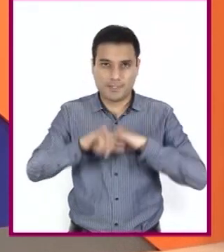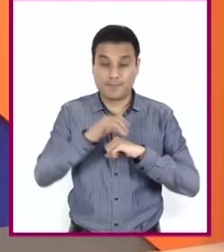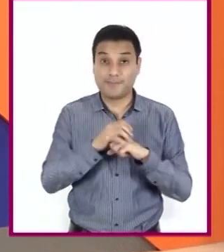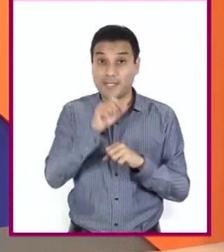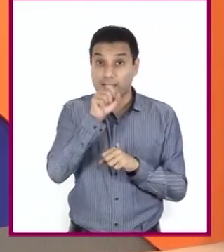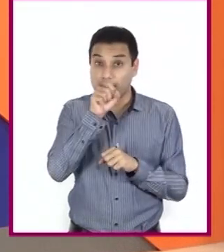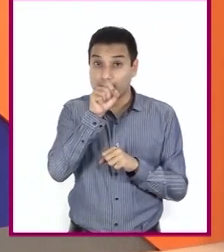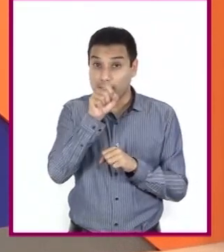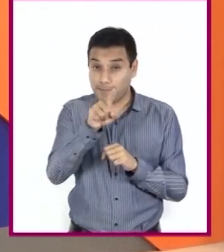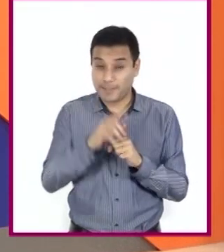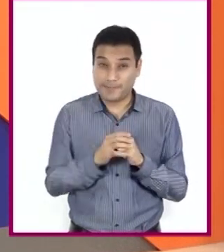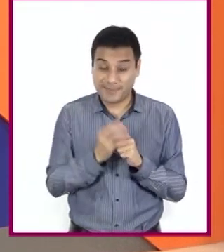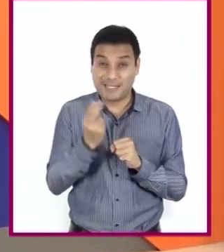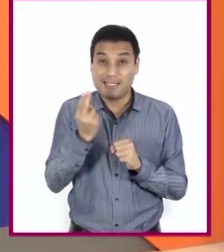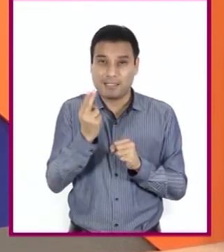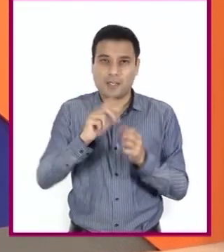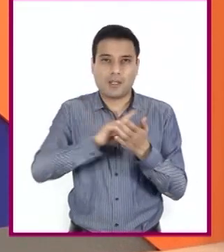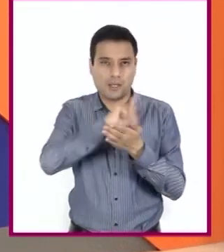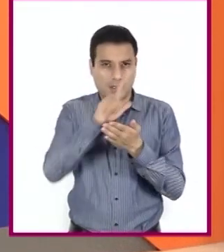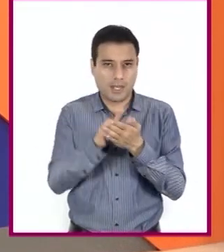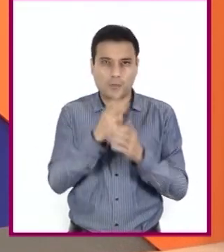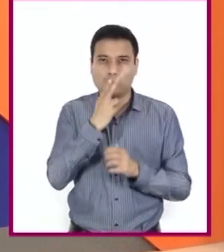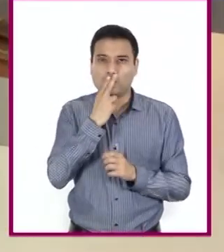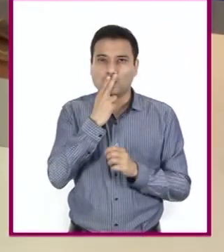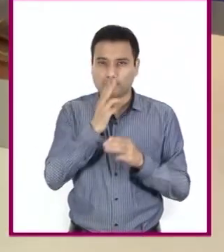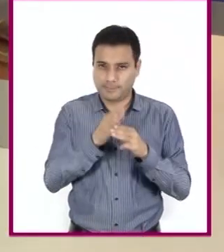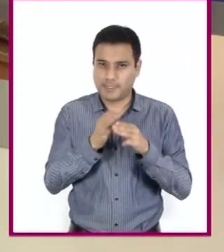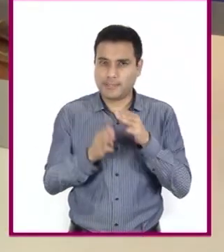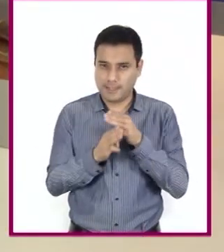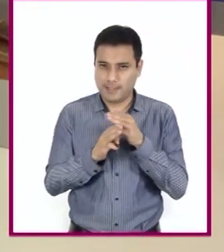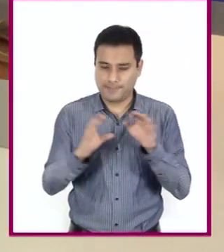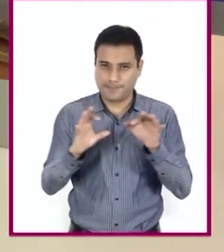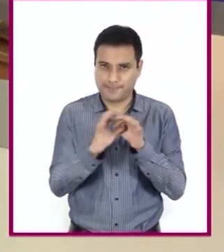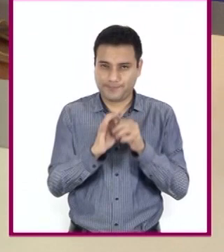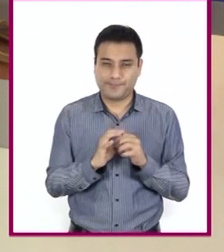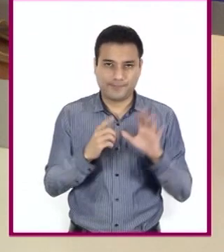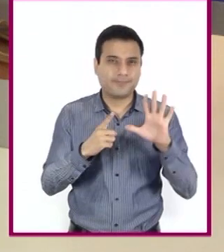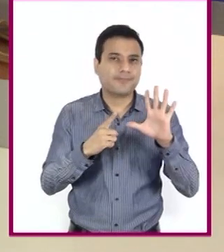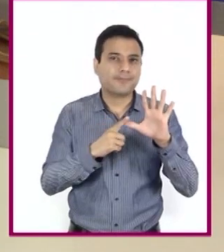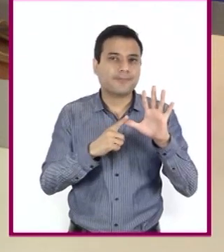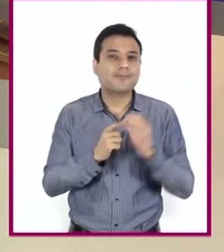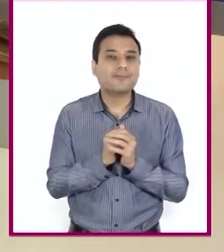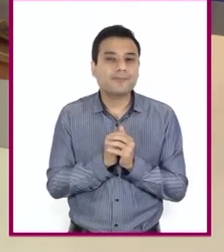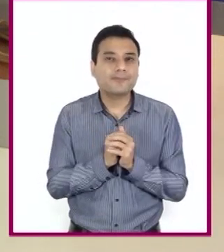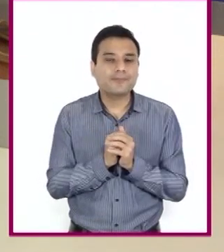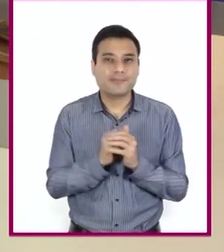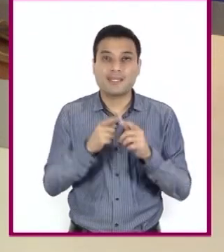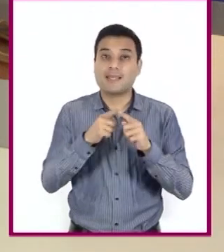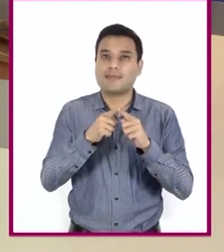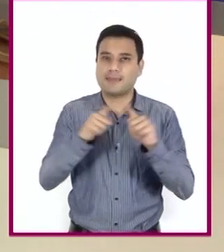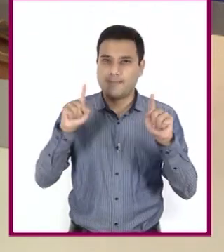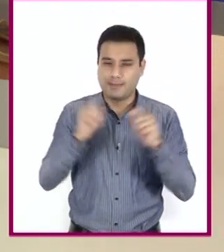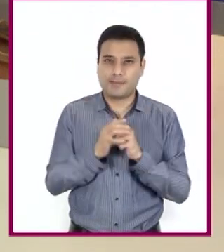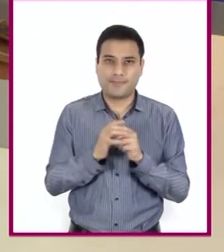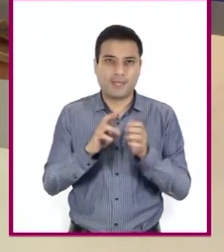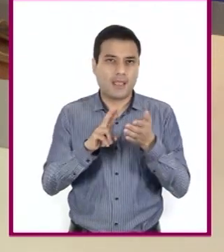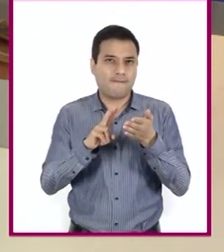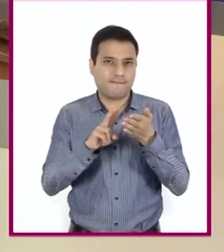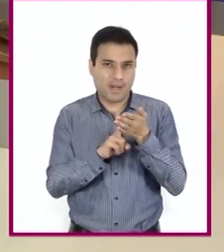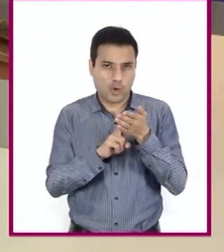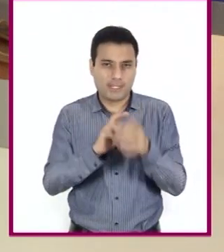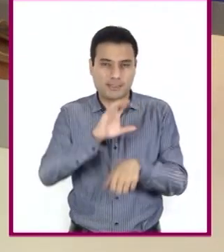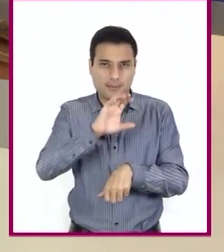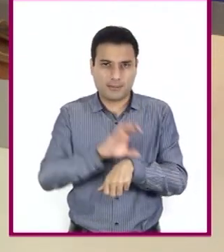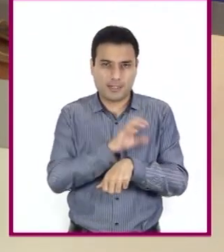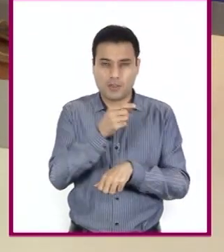que cumpla con la ley de la conservación de la materia. Finalmente, analizaremos la diferencia entre los valores de